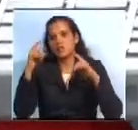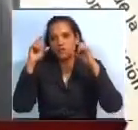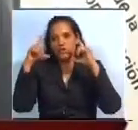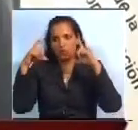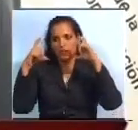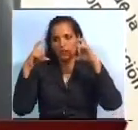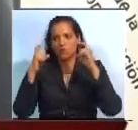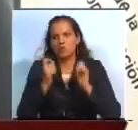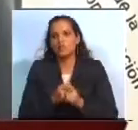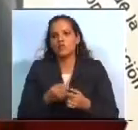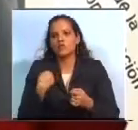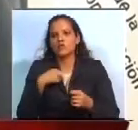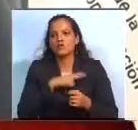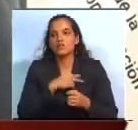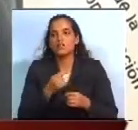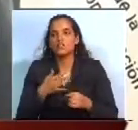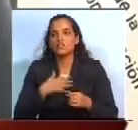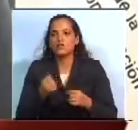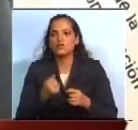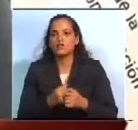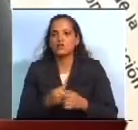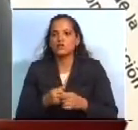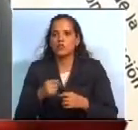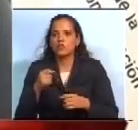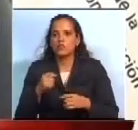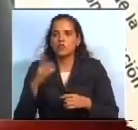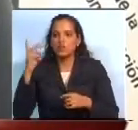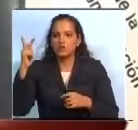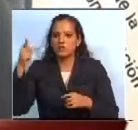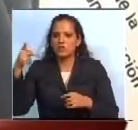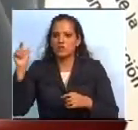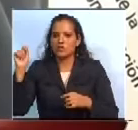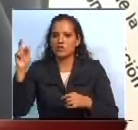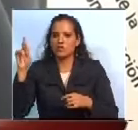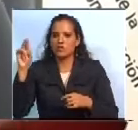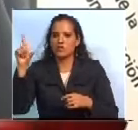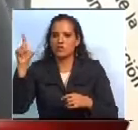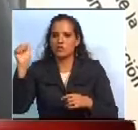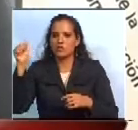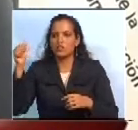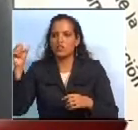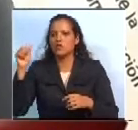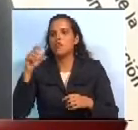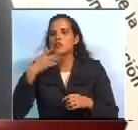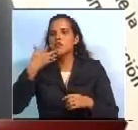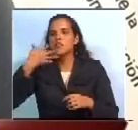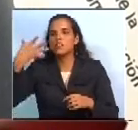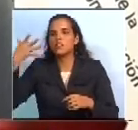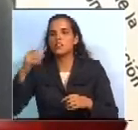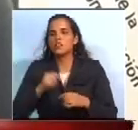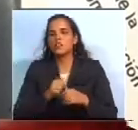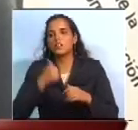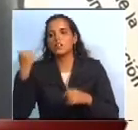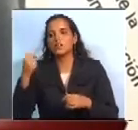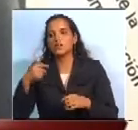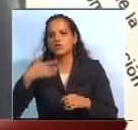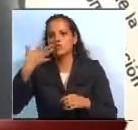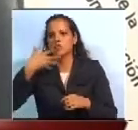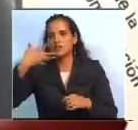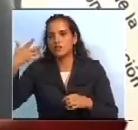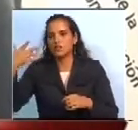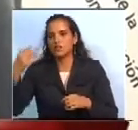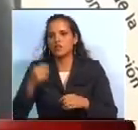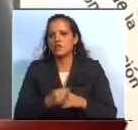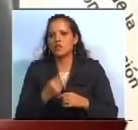En este caso, nosotros en este comité tenemos a Carla Canora, tenemos a Widdinson de Carchi, bueno, y